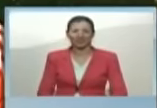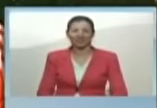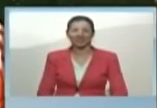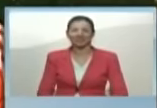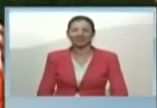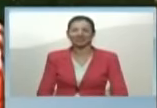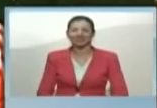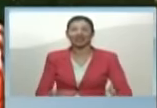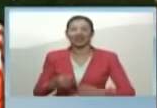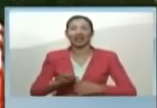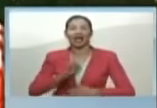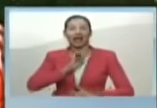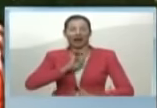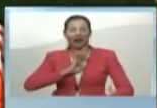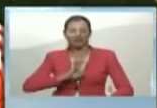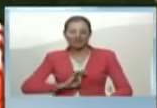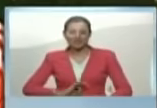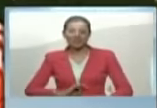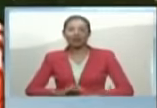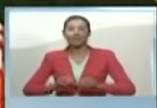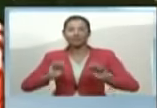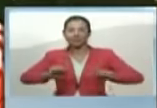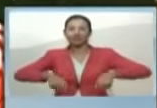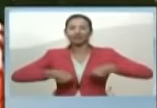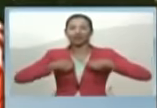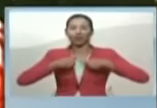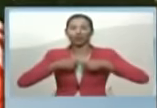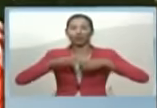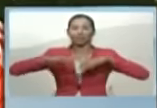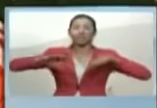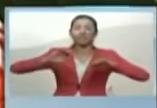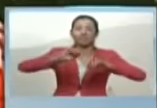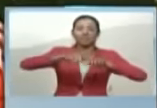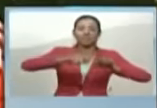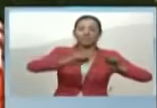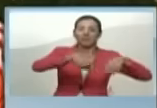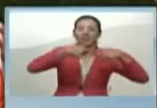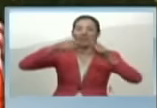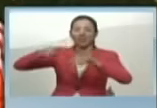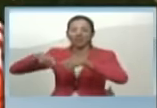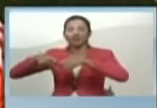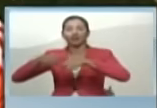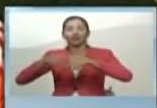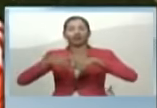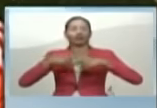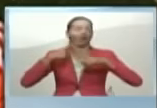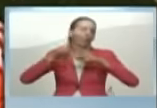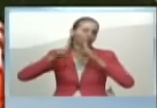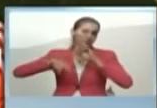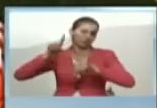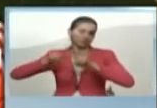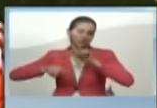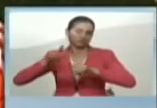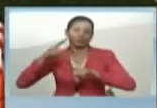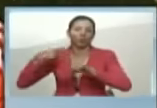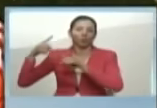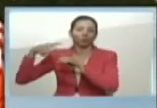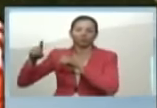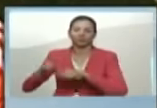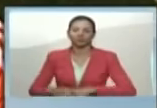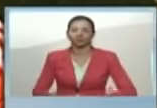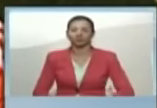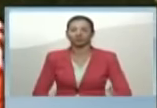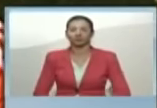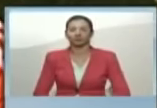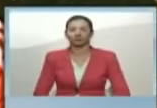Camisas, pantalones, calcetines y otras cosas. Aquí dice alguien,